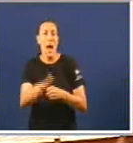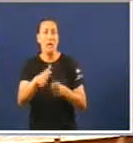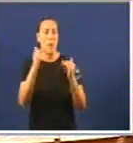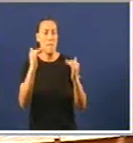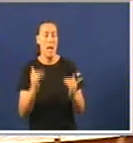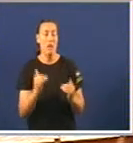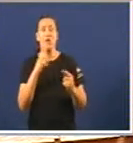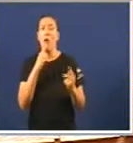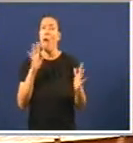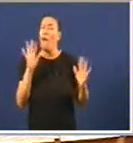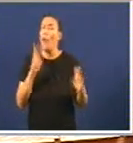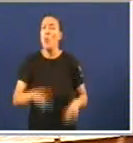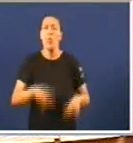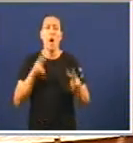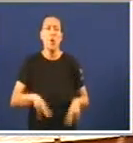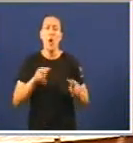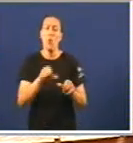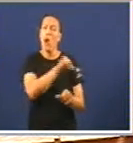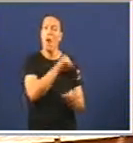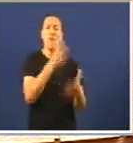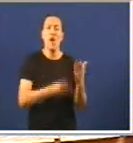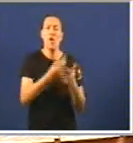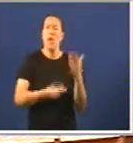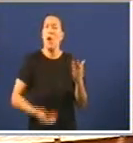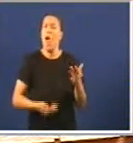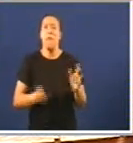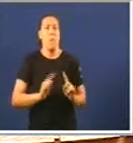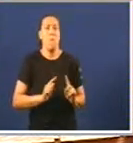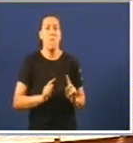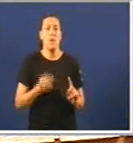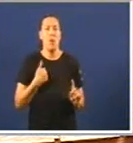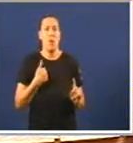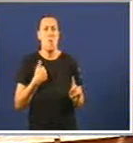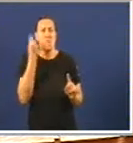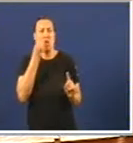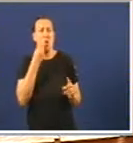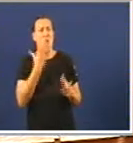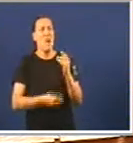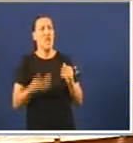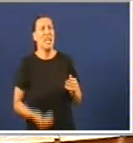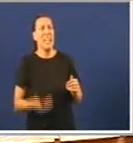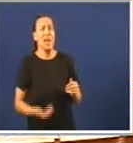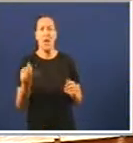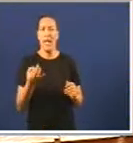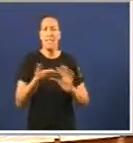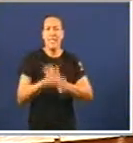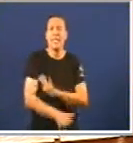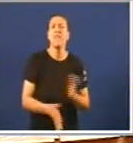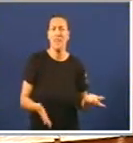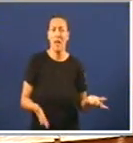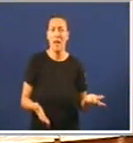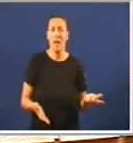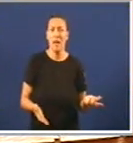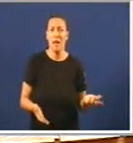dicindo que nunca houbera fallos críticos. E eu pregúntome que é un fallo crítico. No debate de